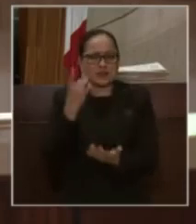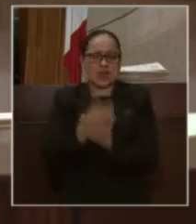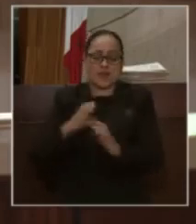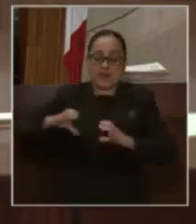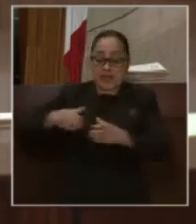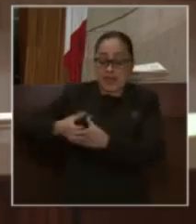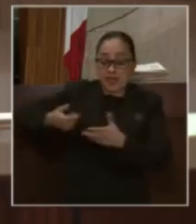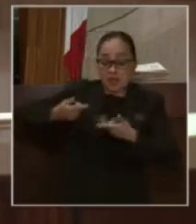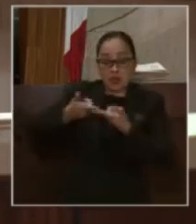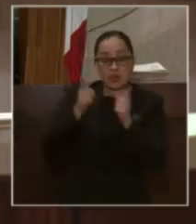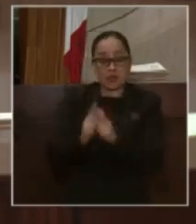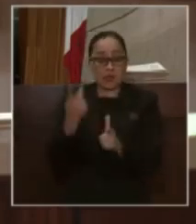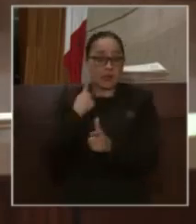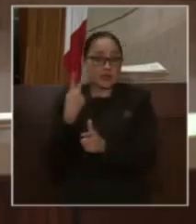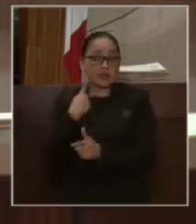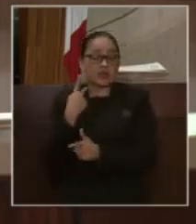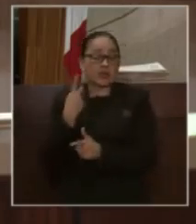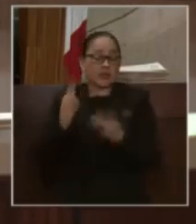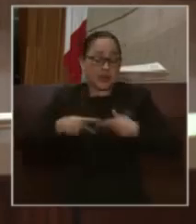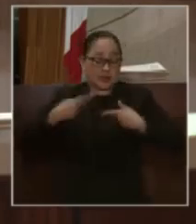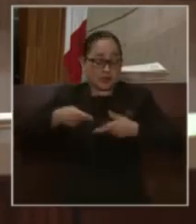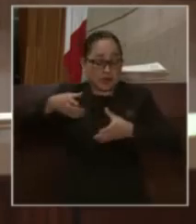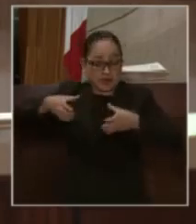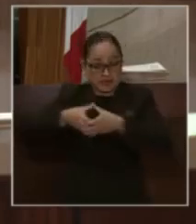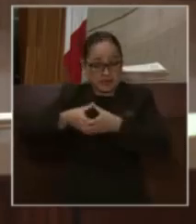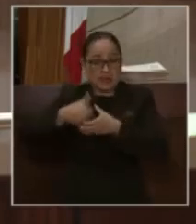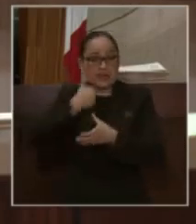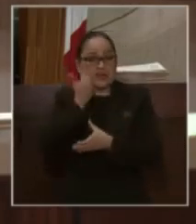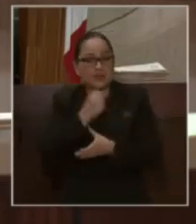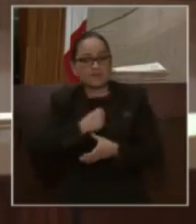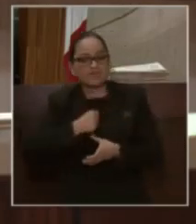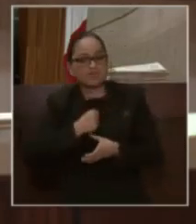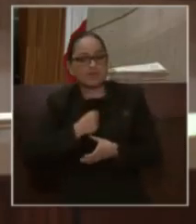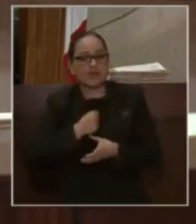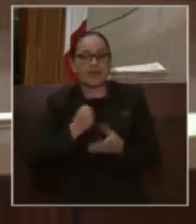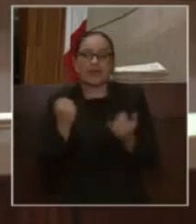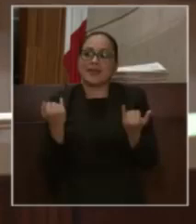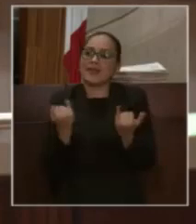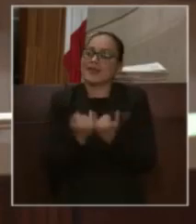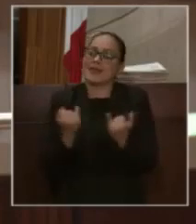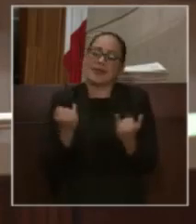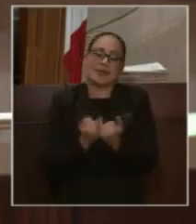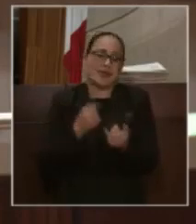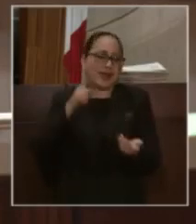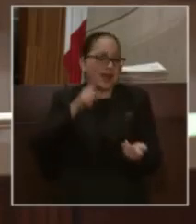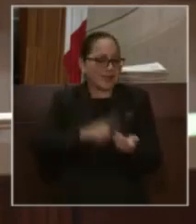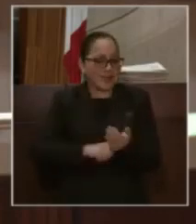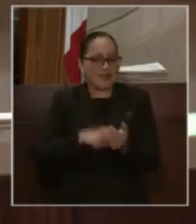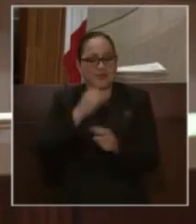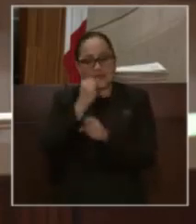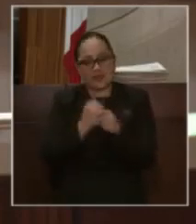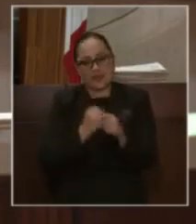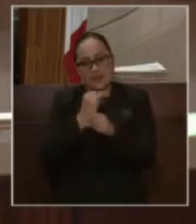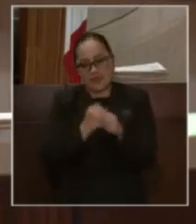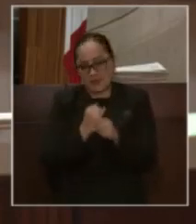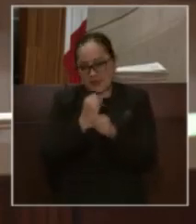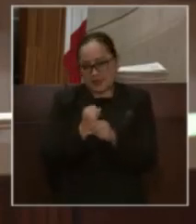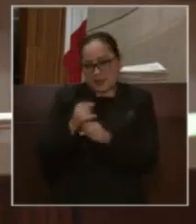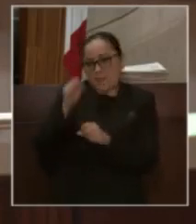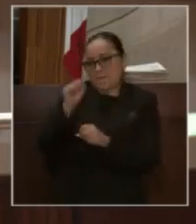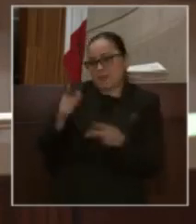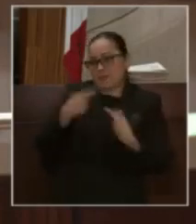de interés, toda vez que son personas mencionadas en el propio proceso